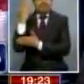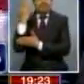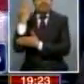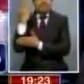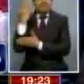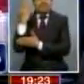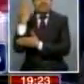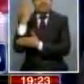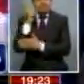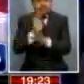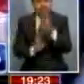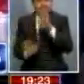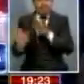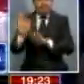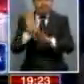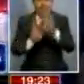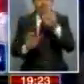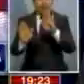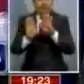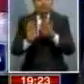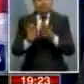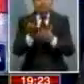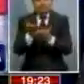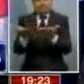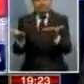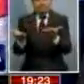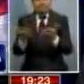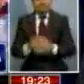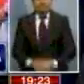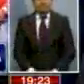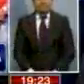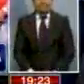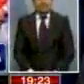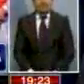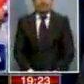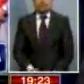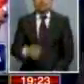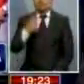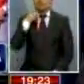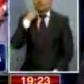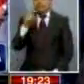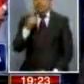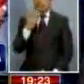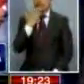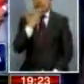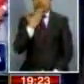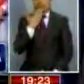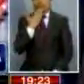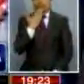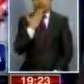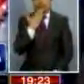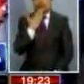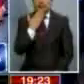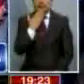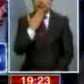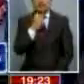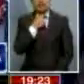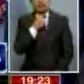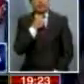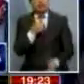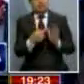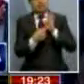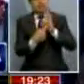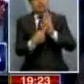Los vamos a proteger mucho. Pero también, y quiero señalar que hemos